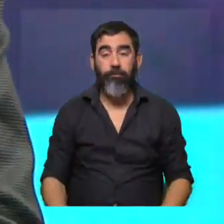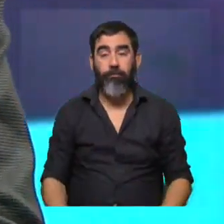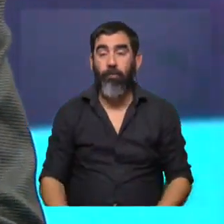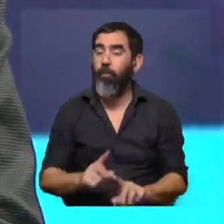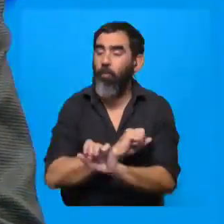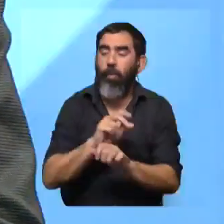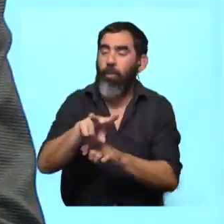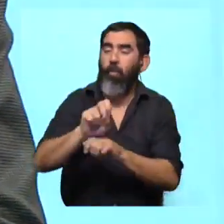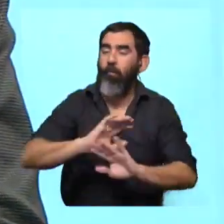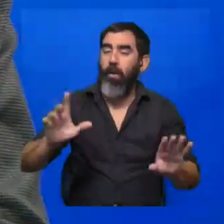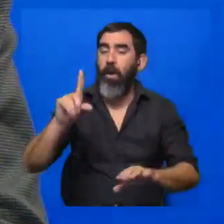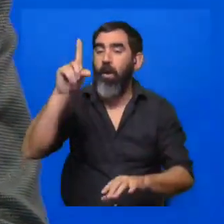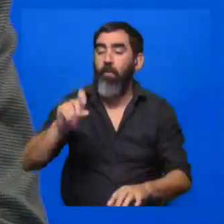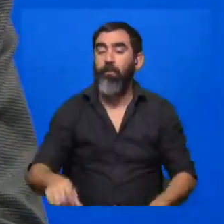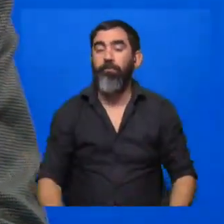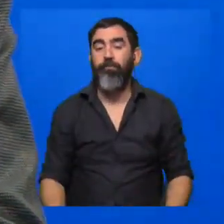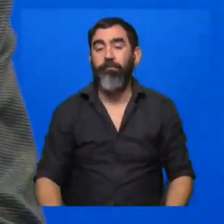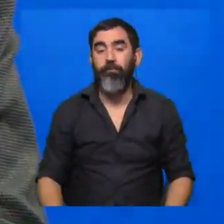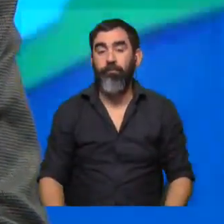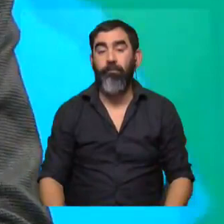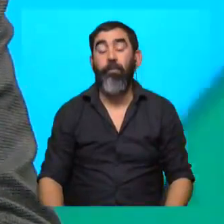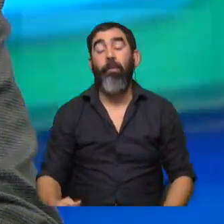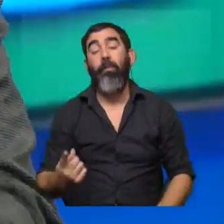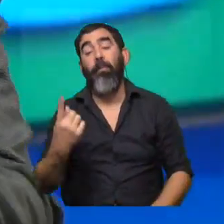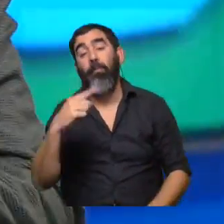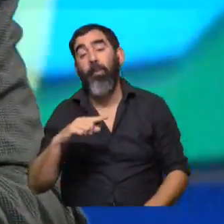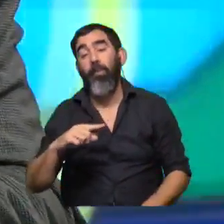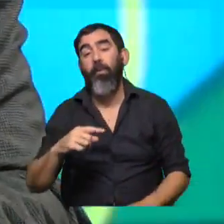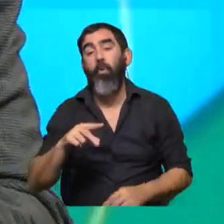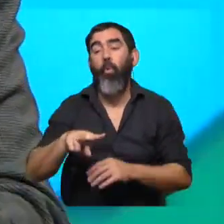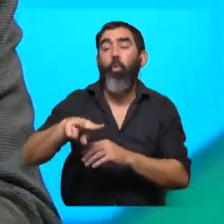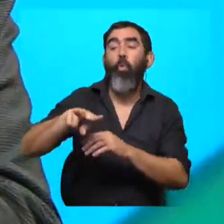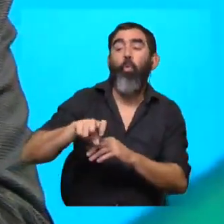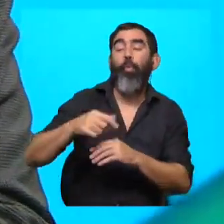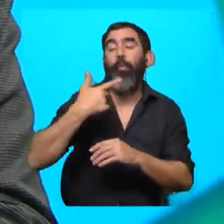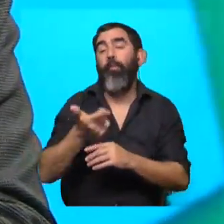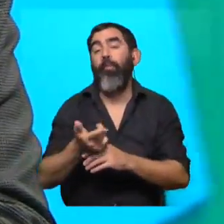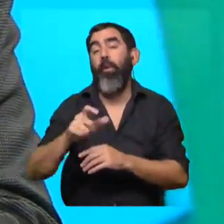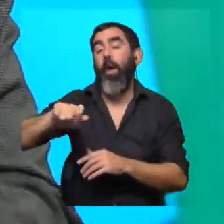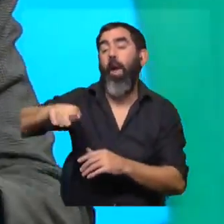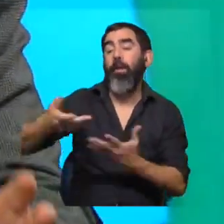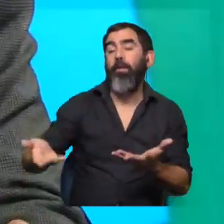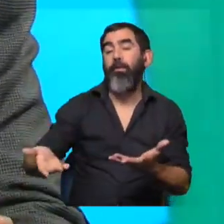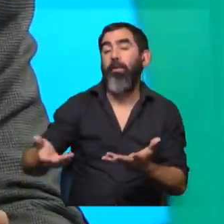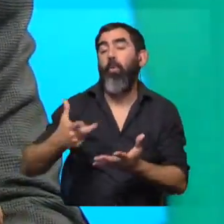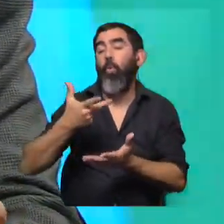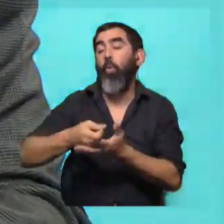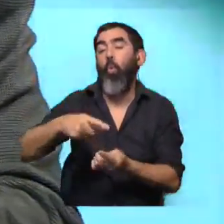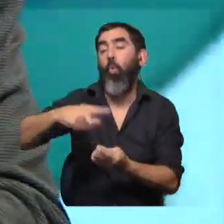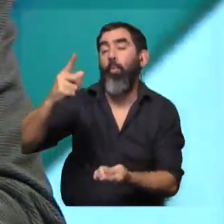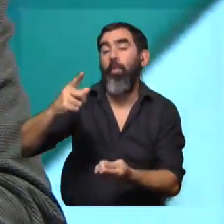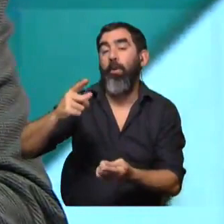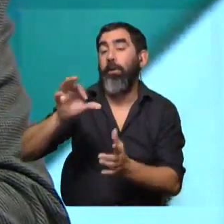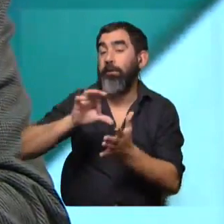cobrar por el agua. Lo que pasa es que ahí entramos, ¿y qué se cobra cuando abrimos la canilla o cuando compramos una botella. Se